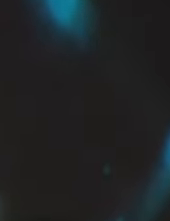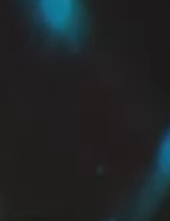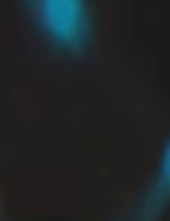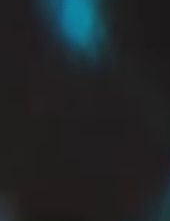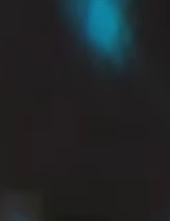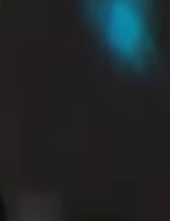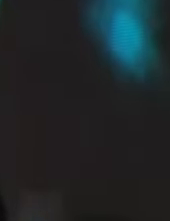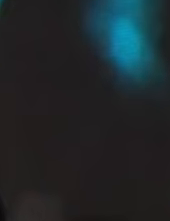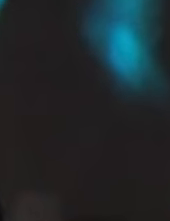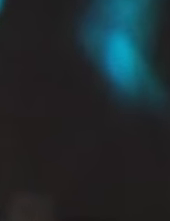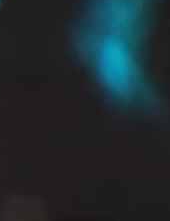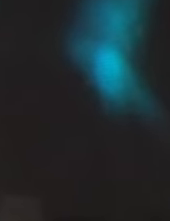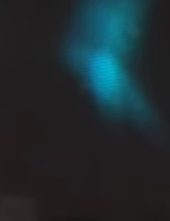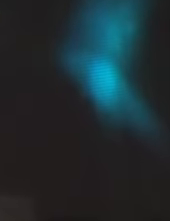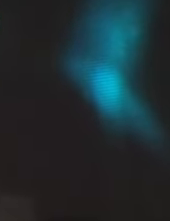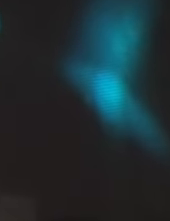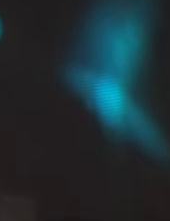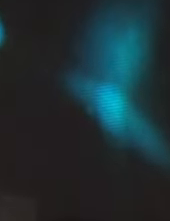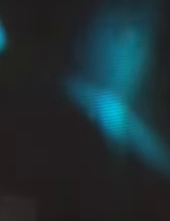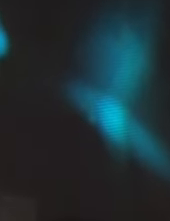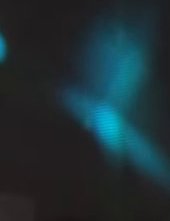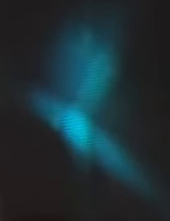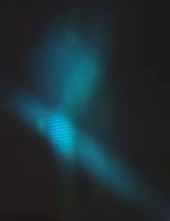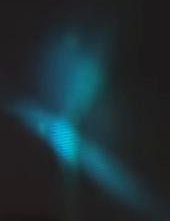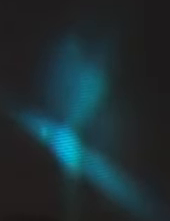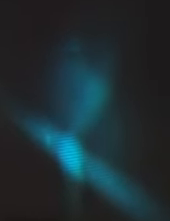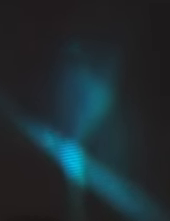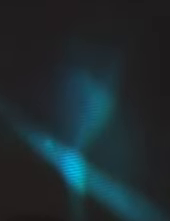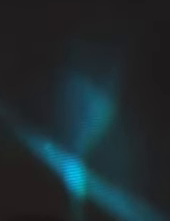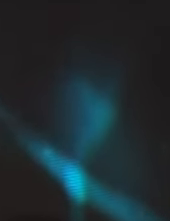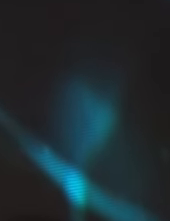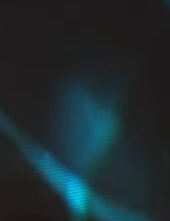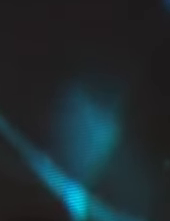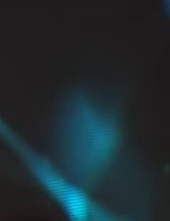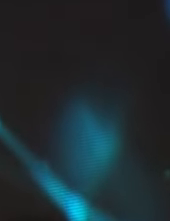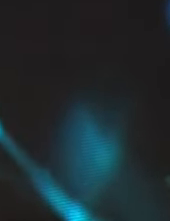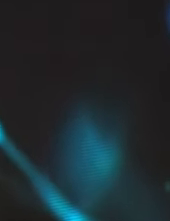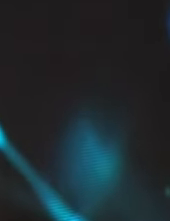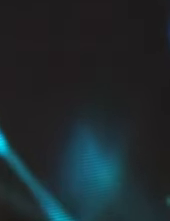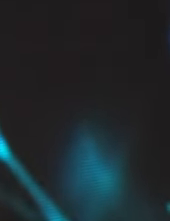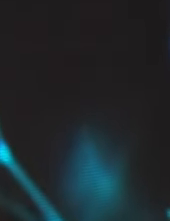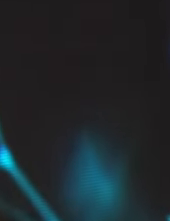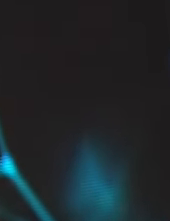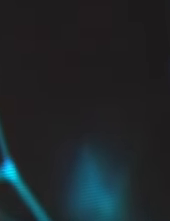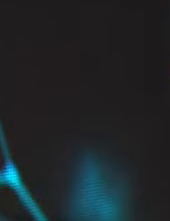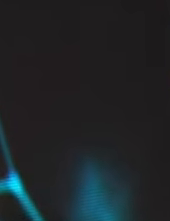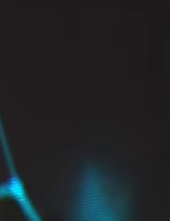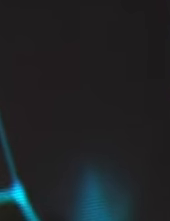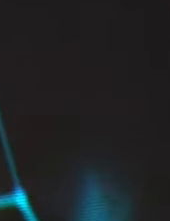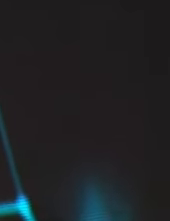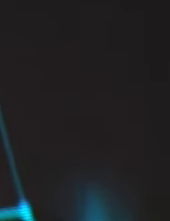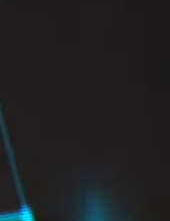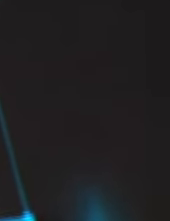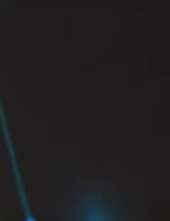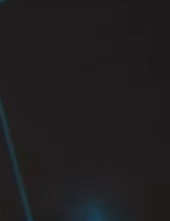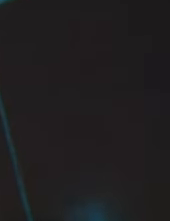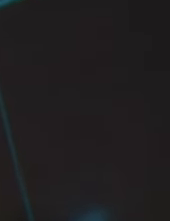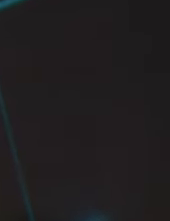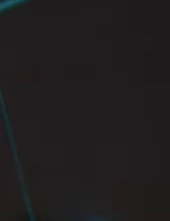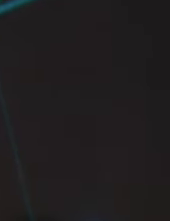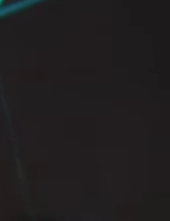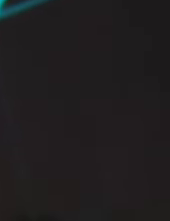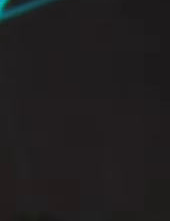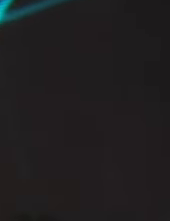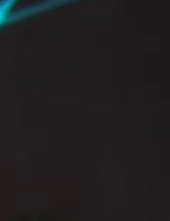hizo más o menos conocida este laboratorio que hacía los pcr rápido y los tenía en pocas horas para poder viajar bueno